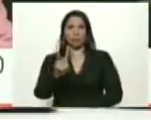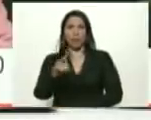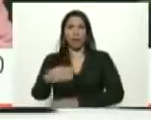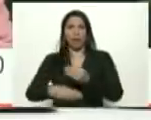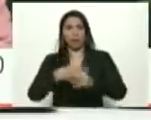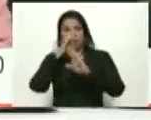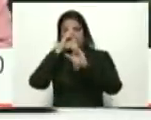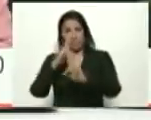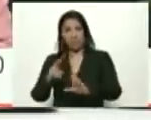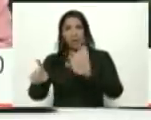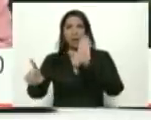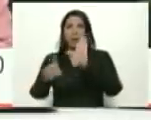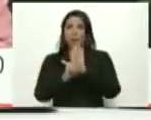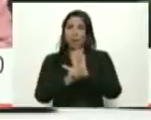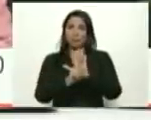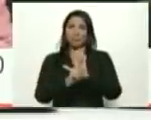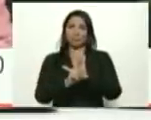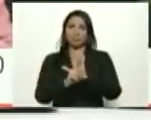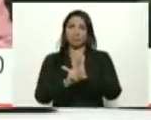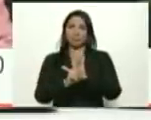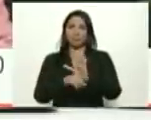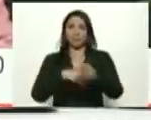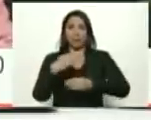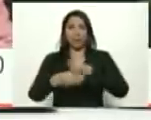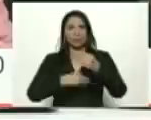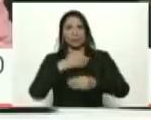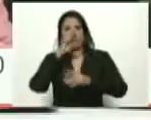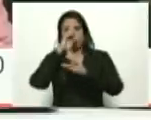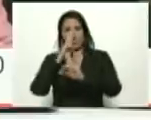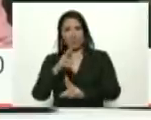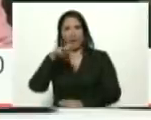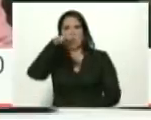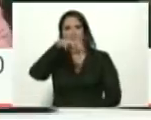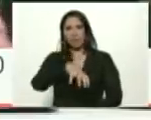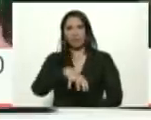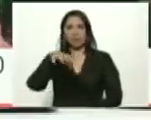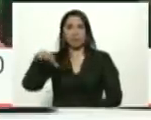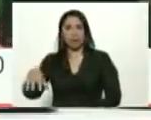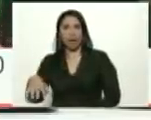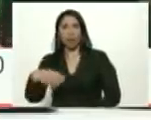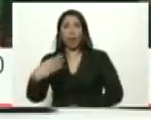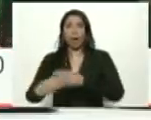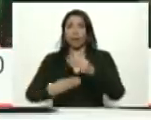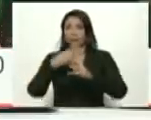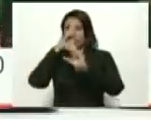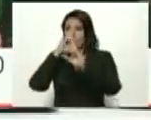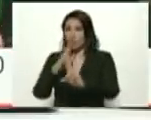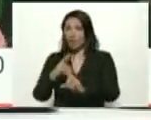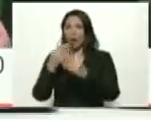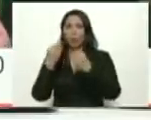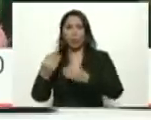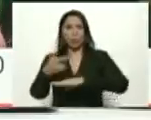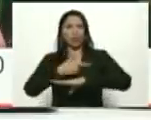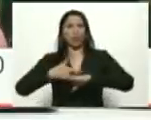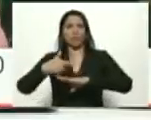respetar las leyes, de hacer respetar al Estado, de hacerse respetar como